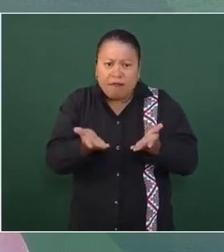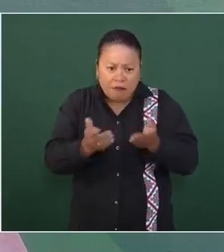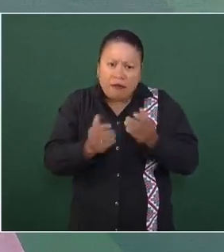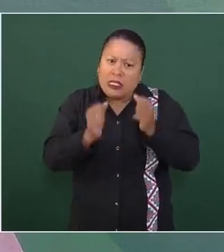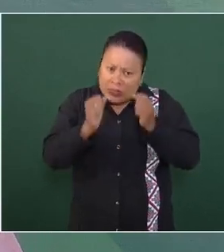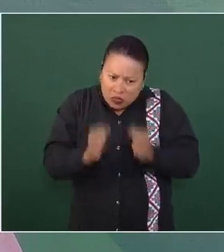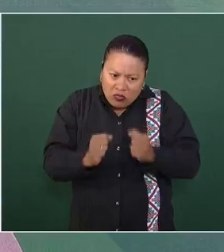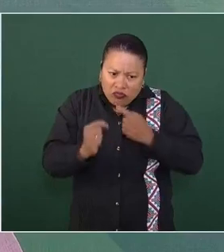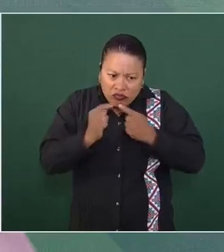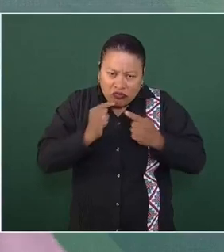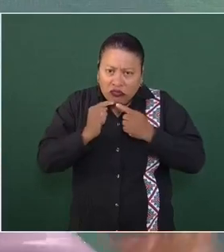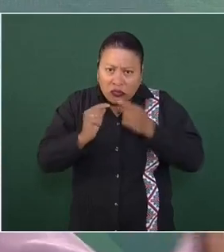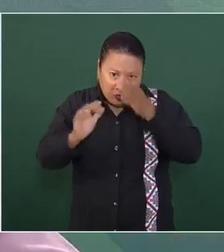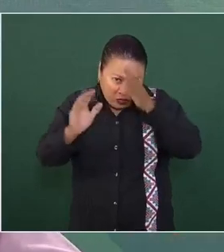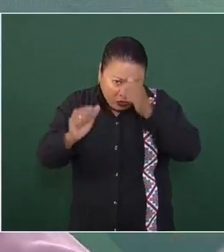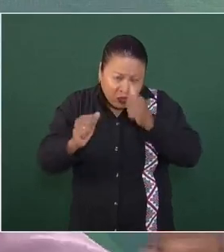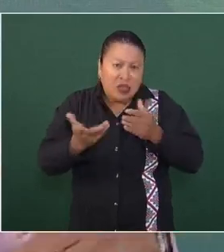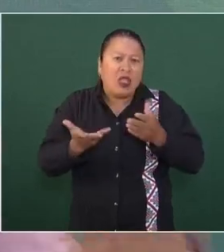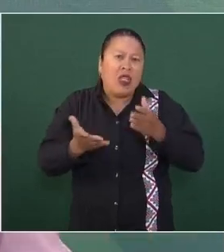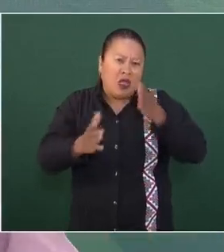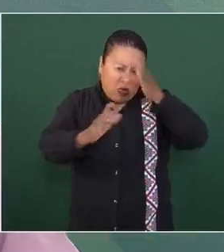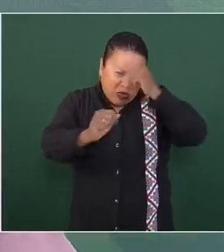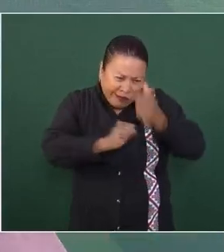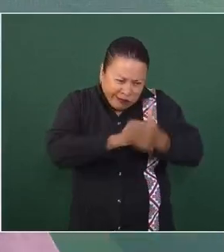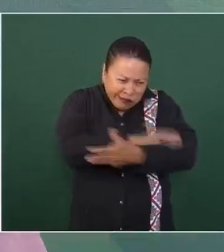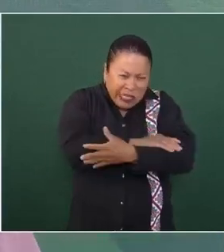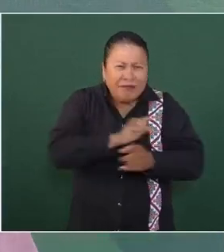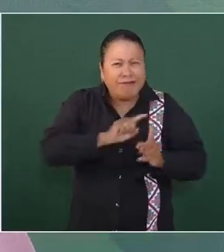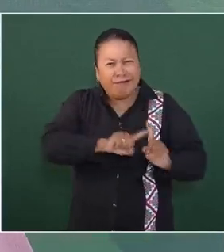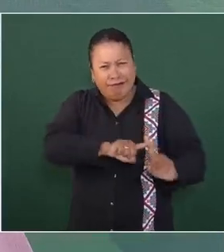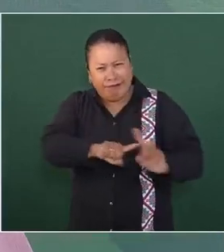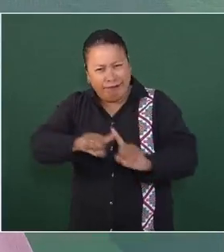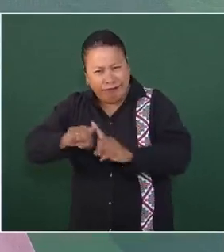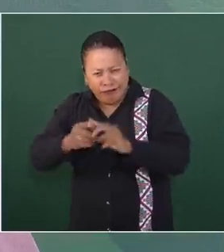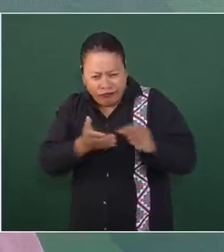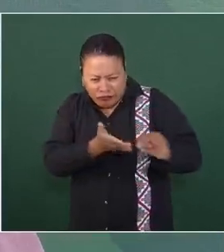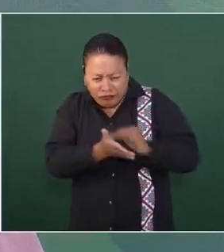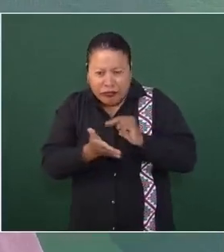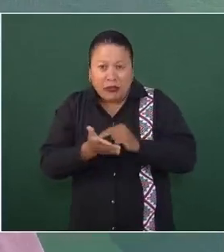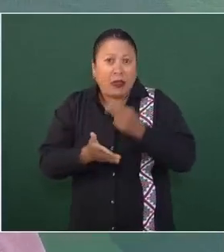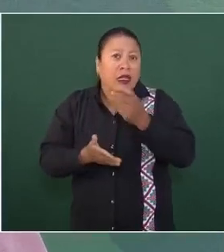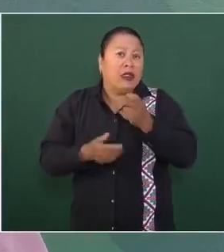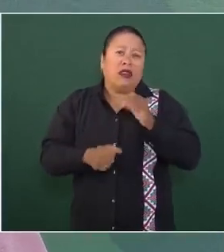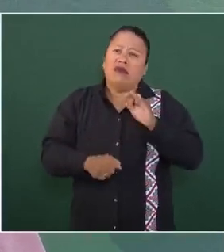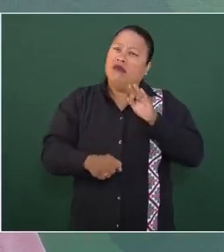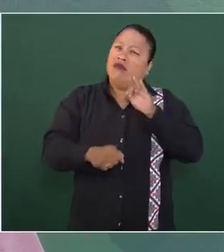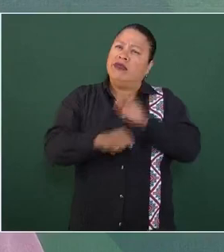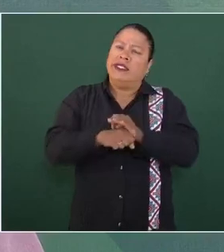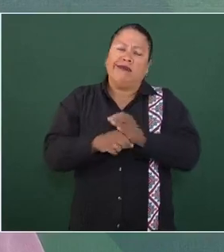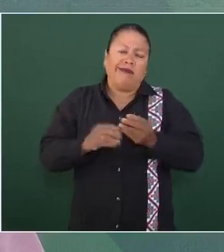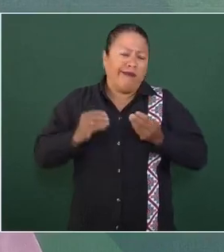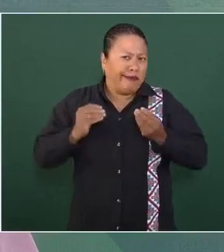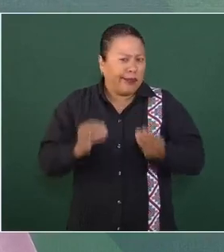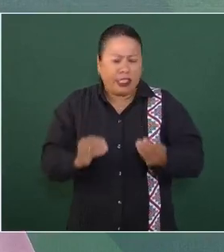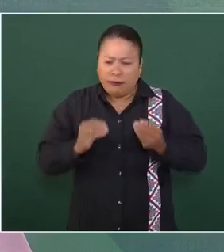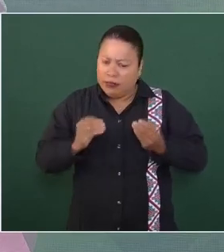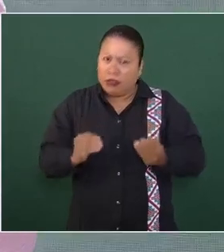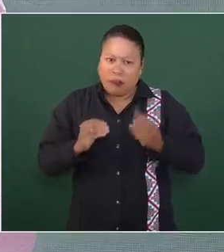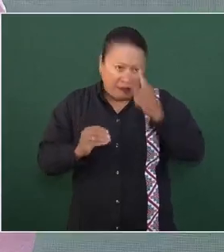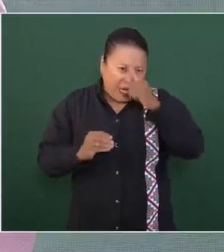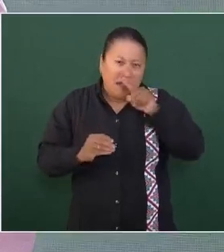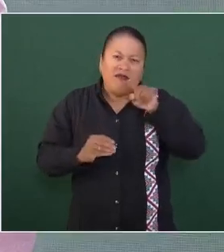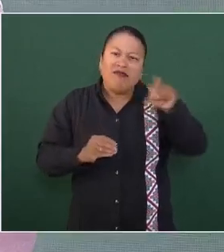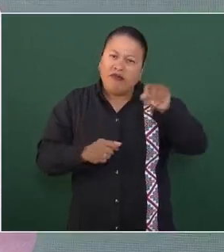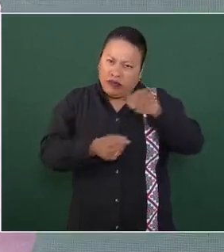formalizado con los convenios y todo esto va a ayudar mucho mucho mucho al